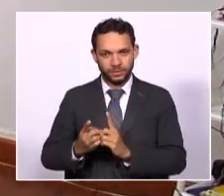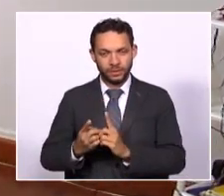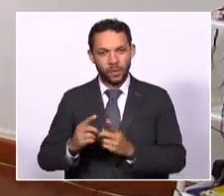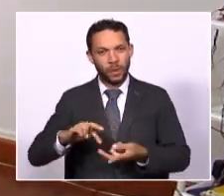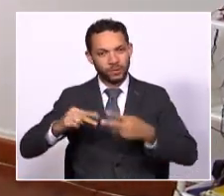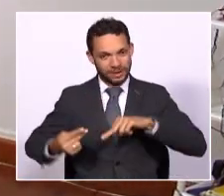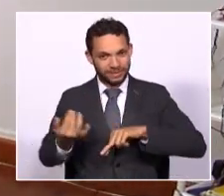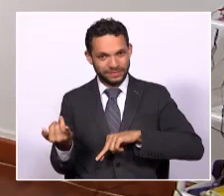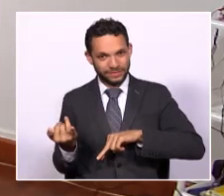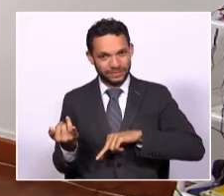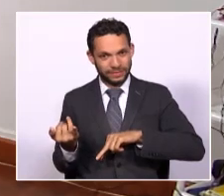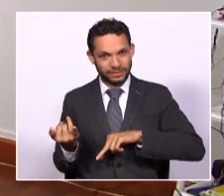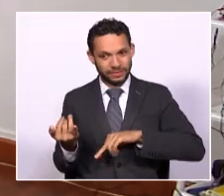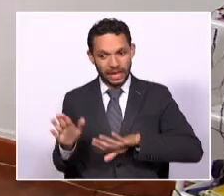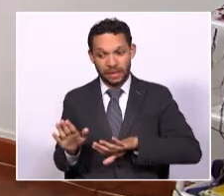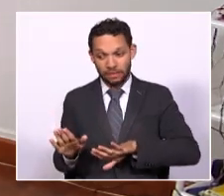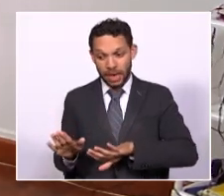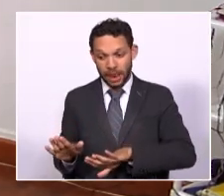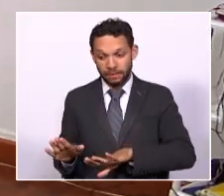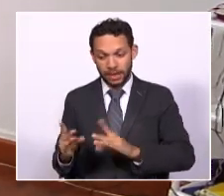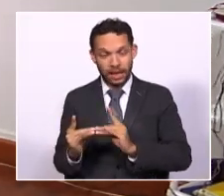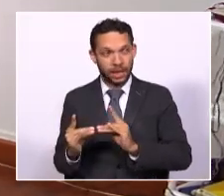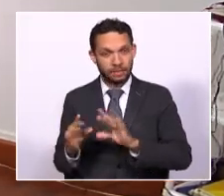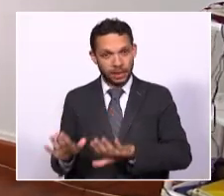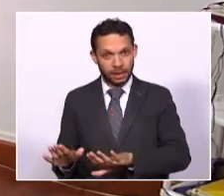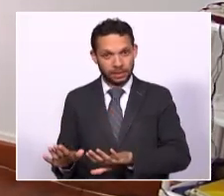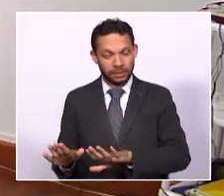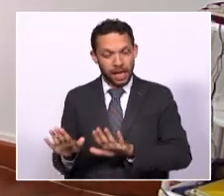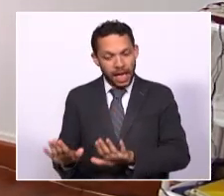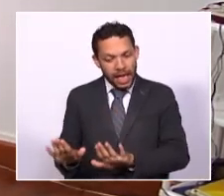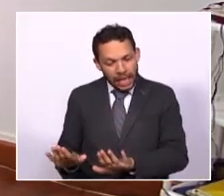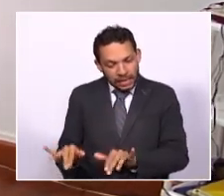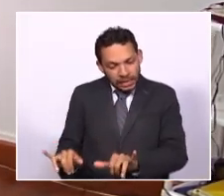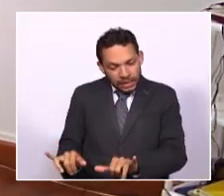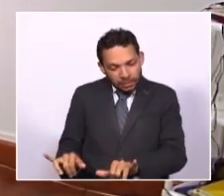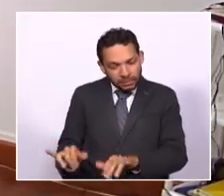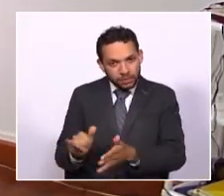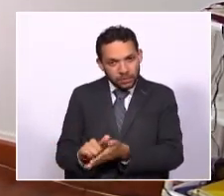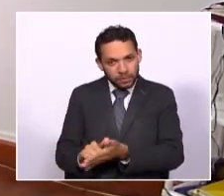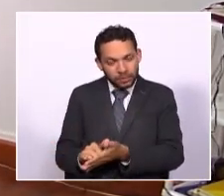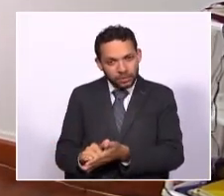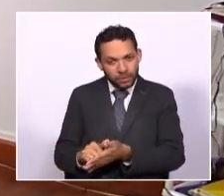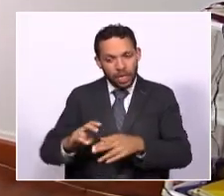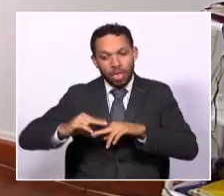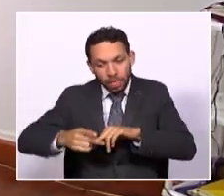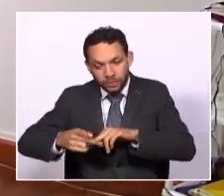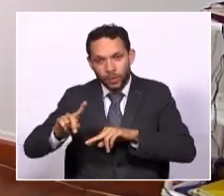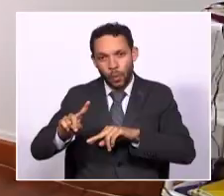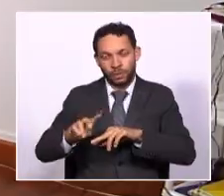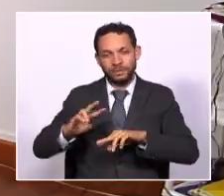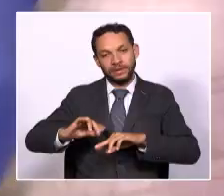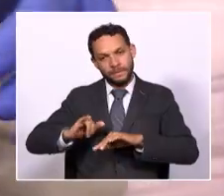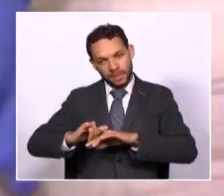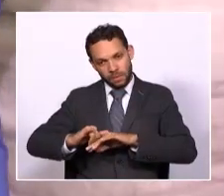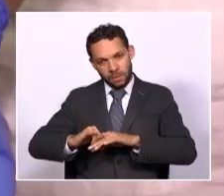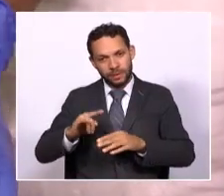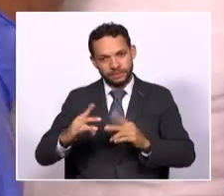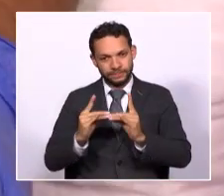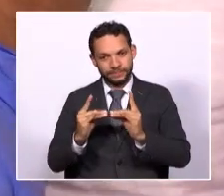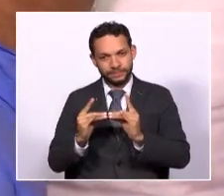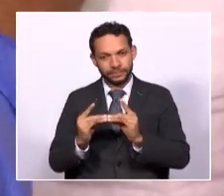No me baje todavía, José. Eso. Muy bien. Ahora vamos a proceder a ajustar